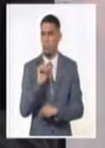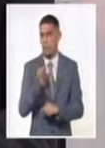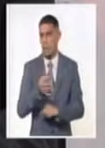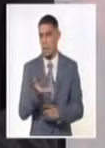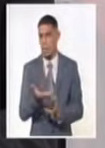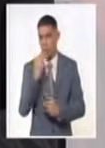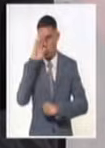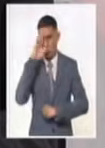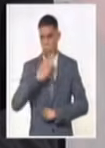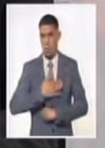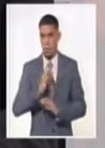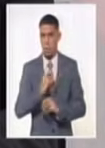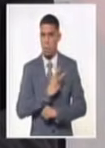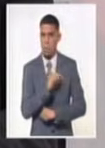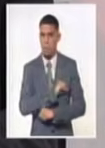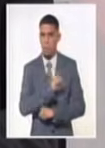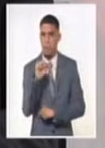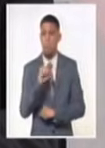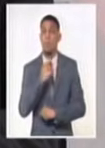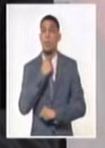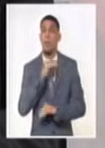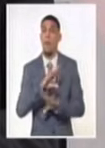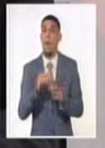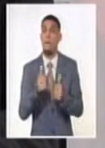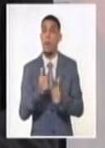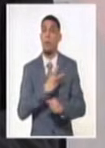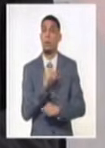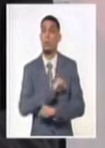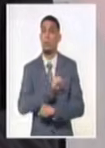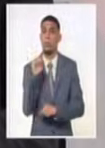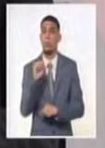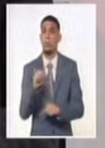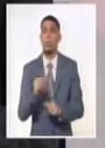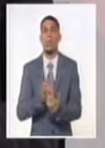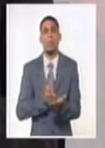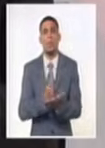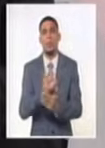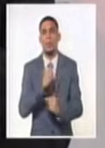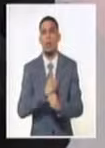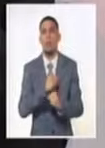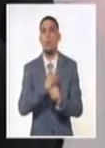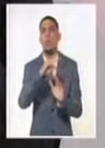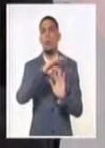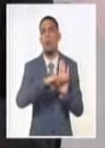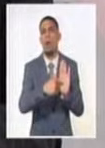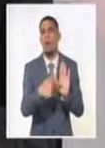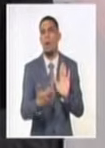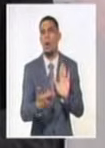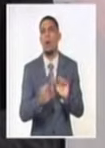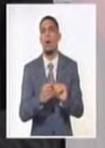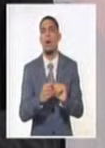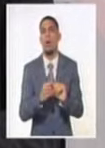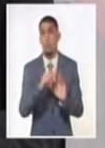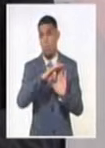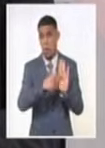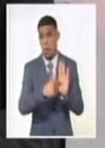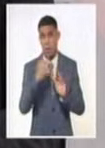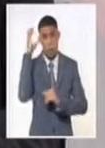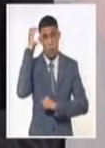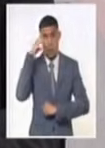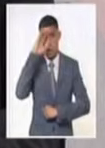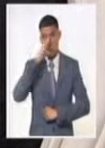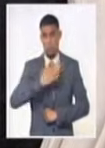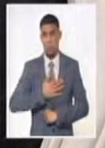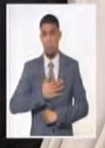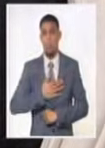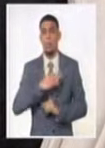cuando salgamos de esta situación vamos a seguir trabajando en un programa que forma parte del programa de gobierno, un programa